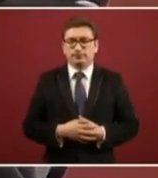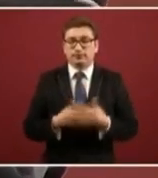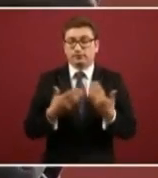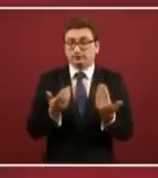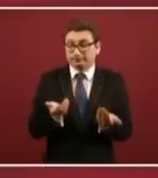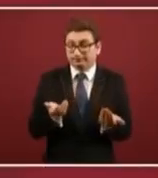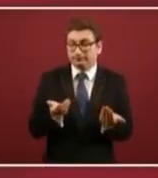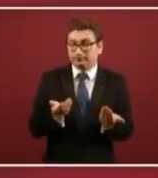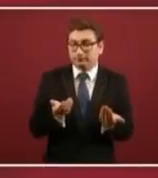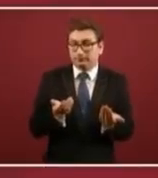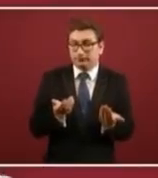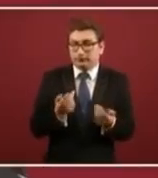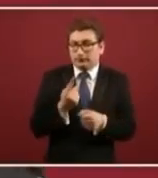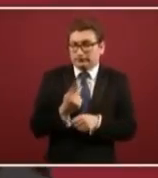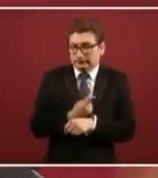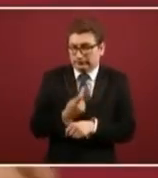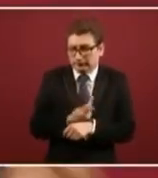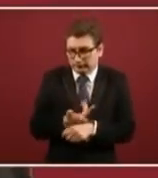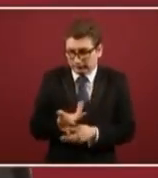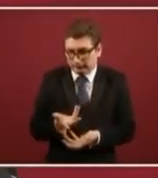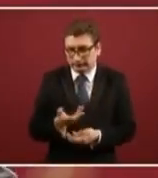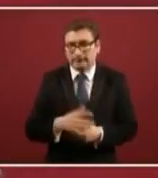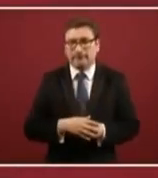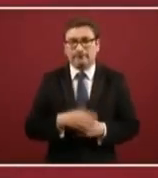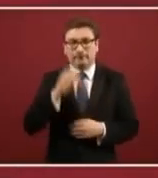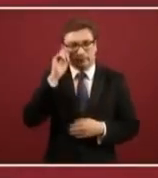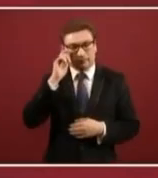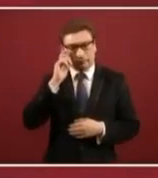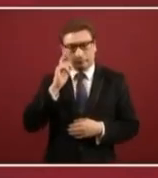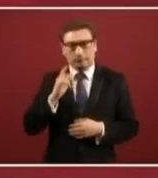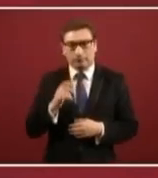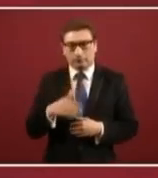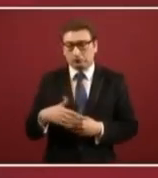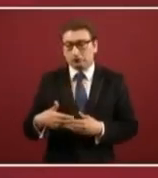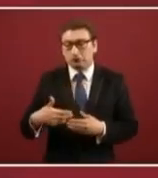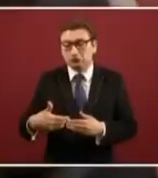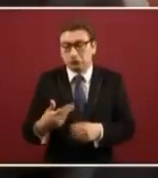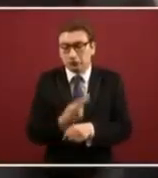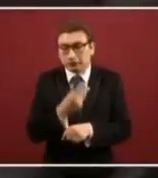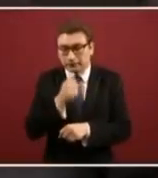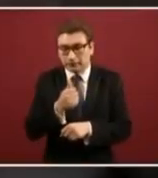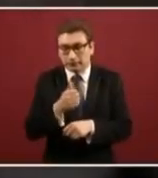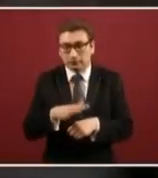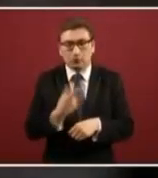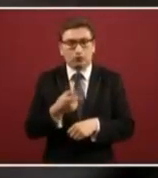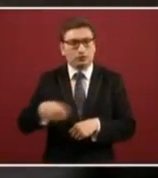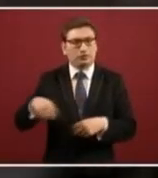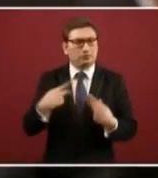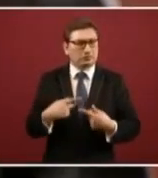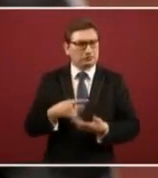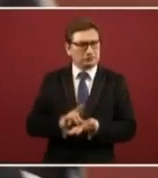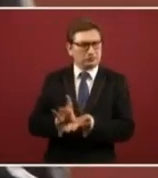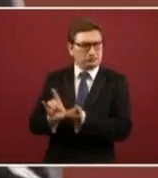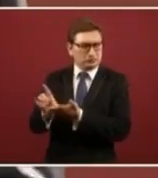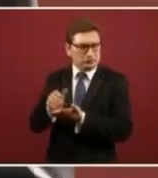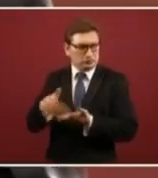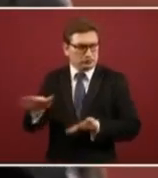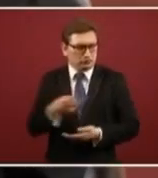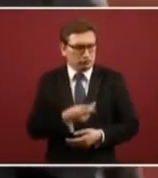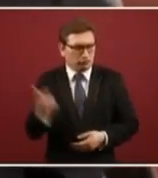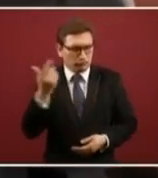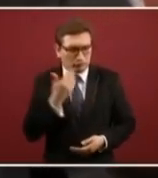Entonces, ¿qué pasa al final? Nada, porque no se despide a nadie, porque